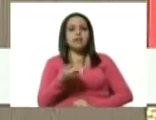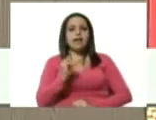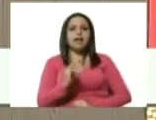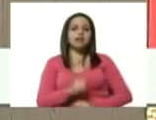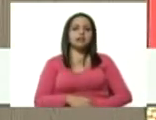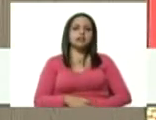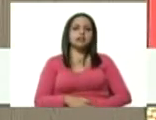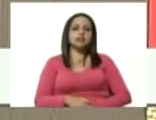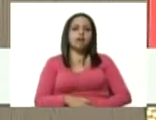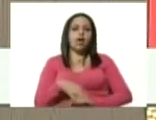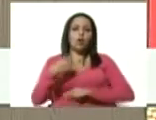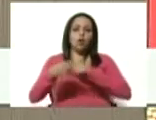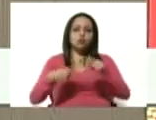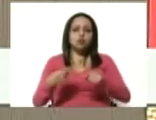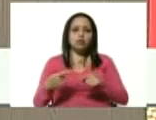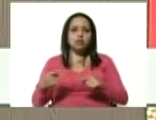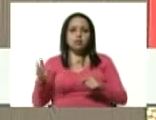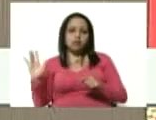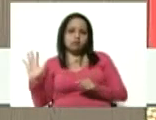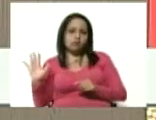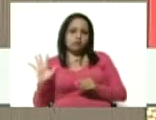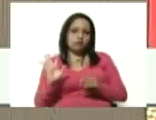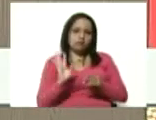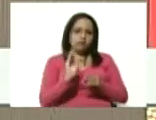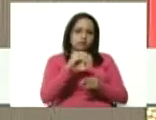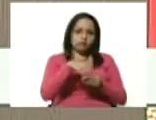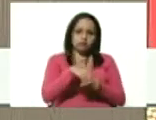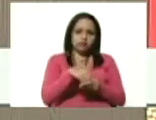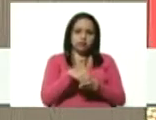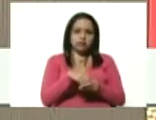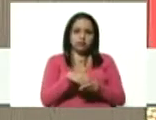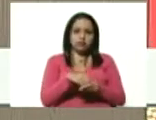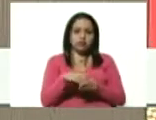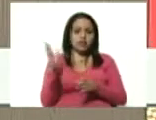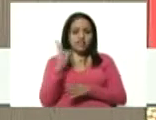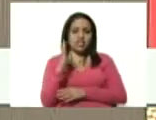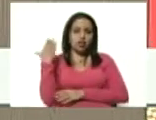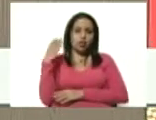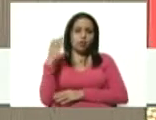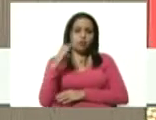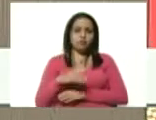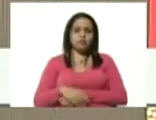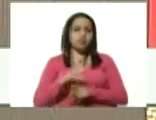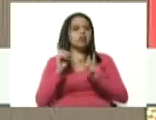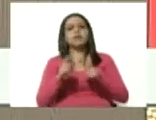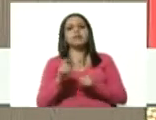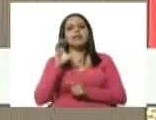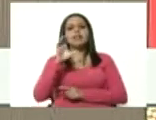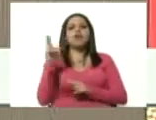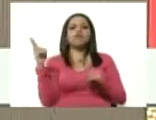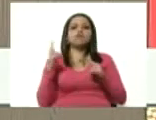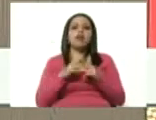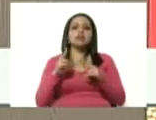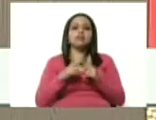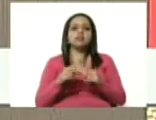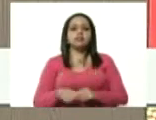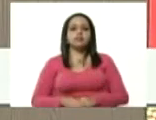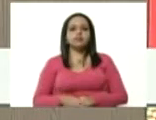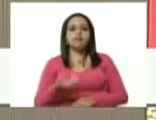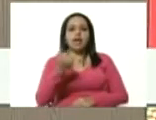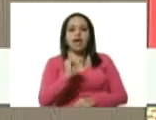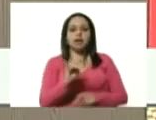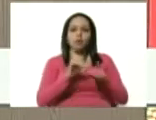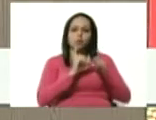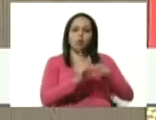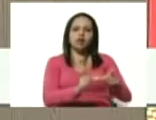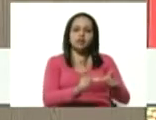impacto, penetración por estas trochas informales desde Colombia. Luego en el estado Táchira se mantiene en